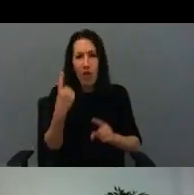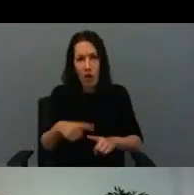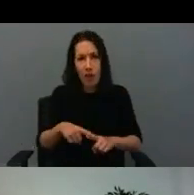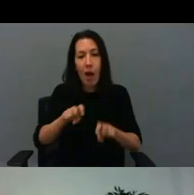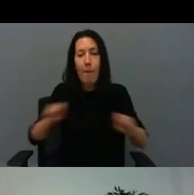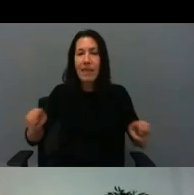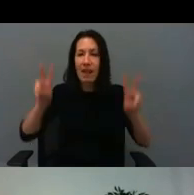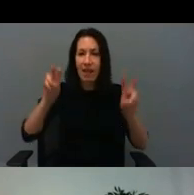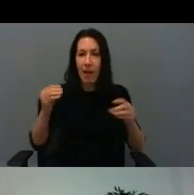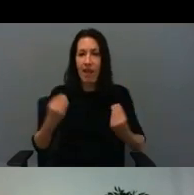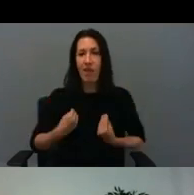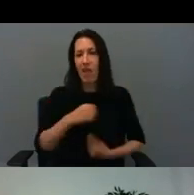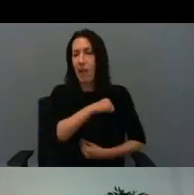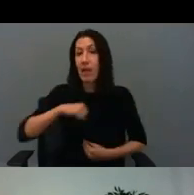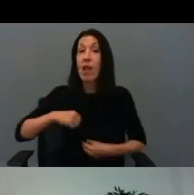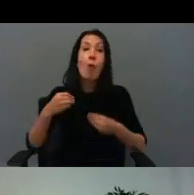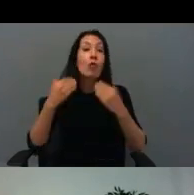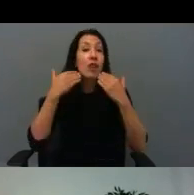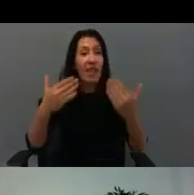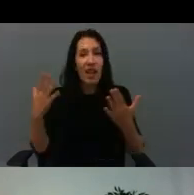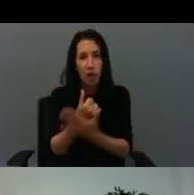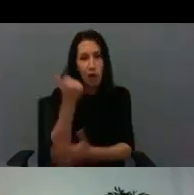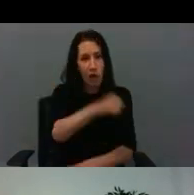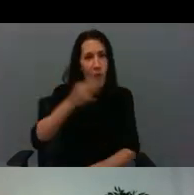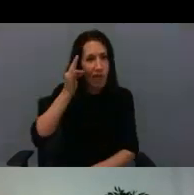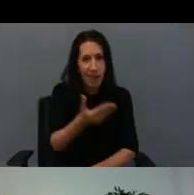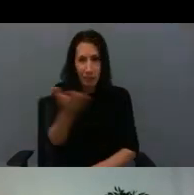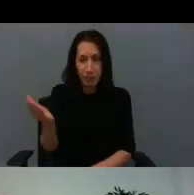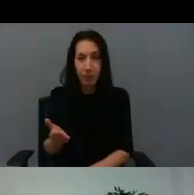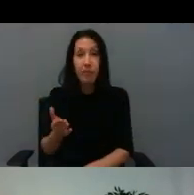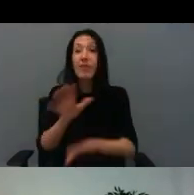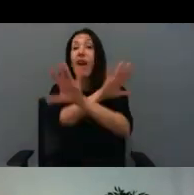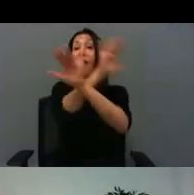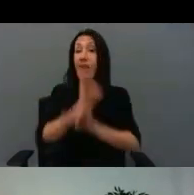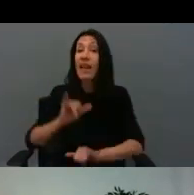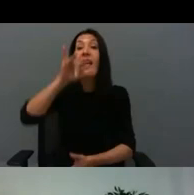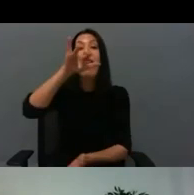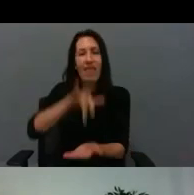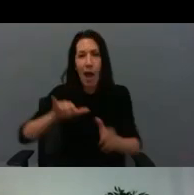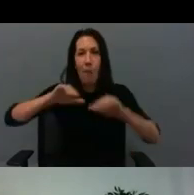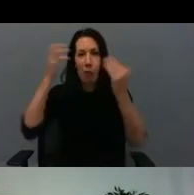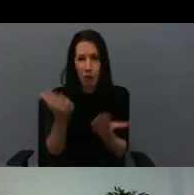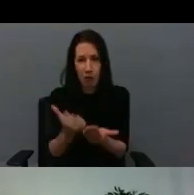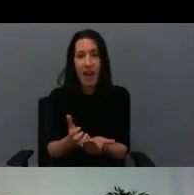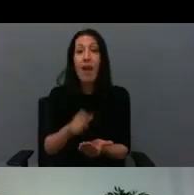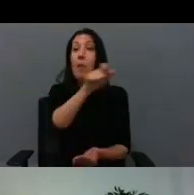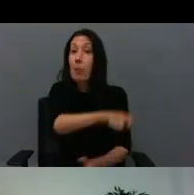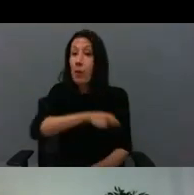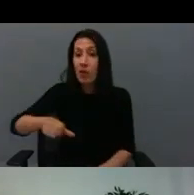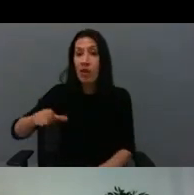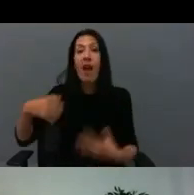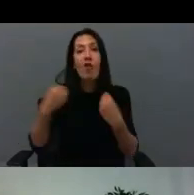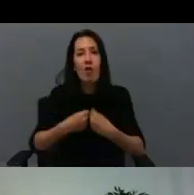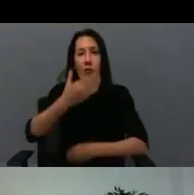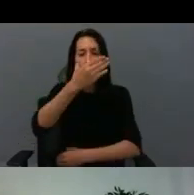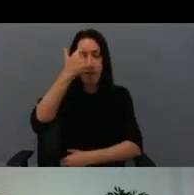mesa de vida independiente. Muchísimas gracias a todos y a todas, feliz Día Mundial de las Personas con